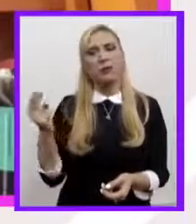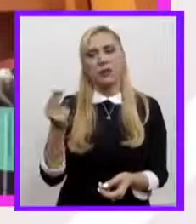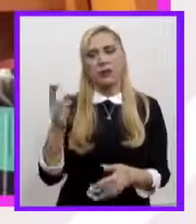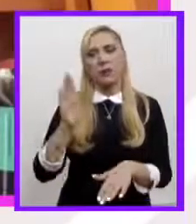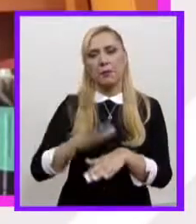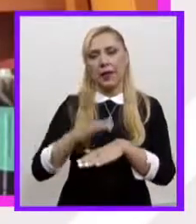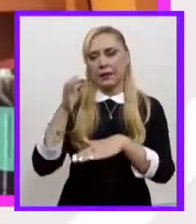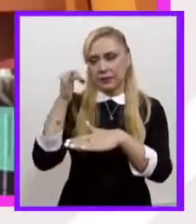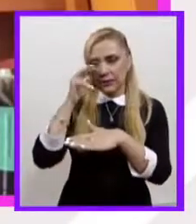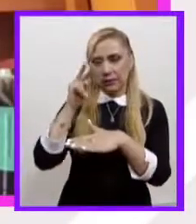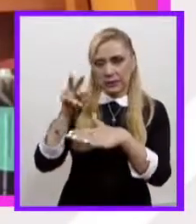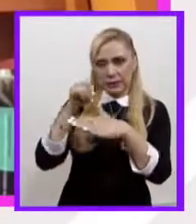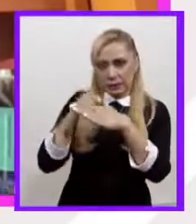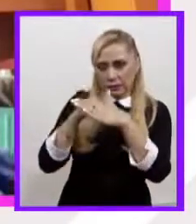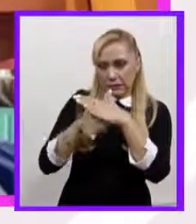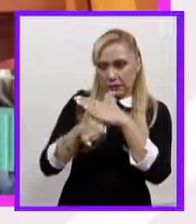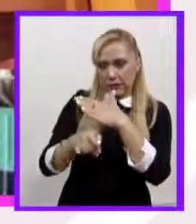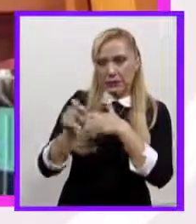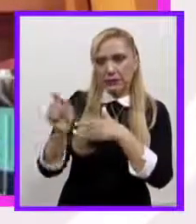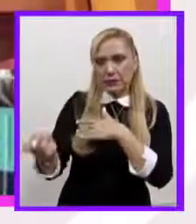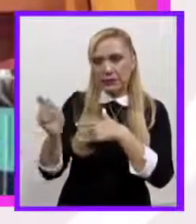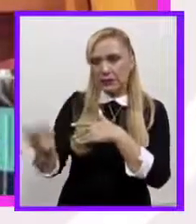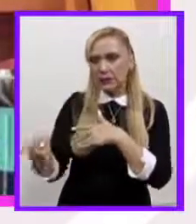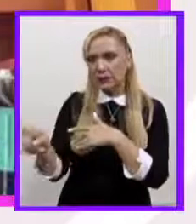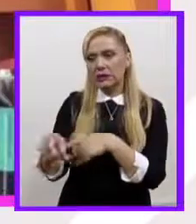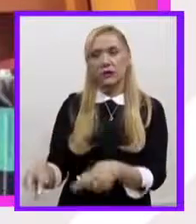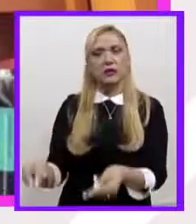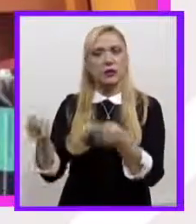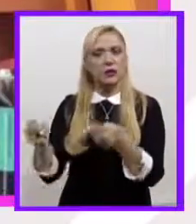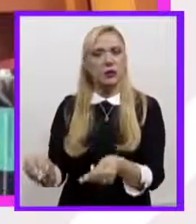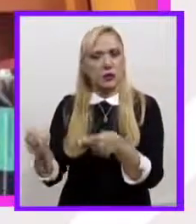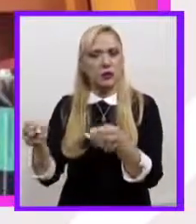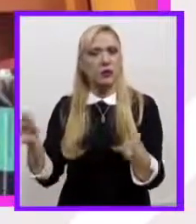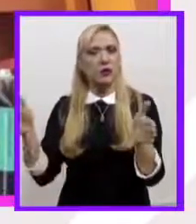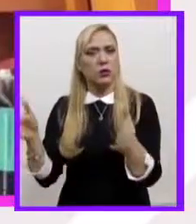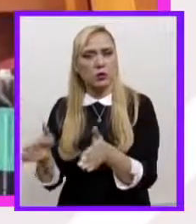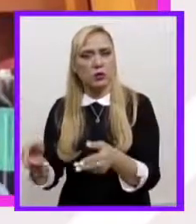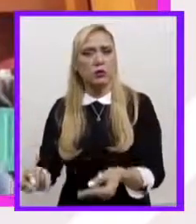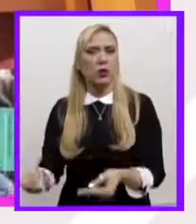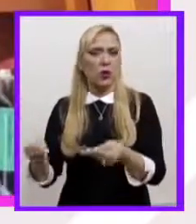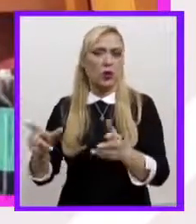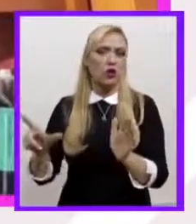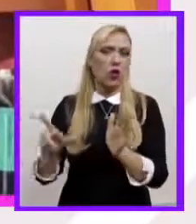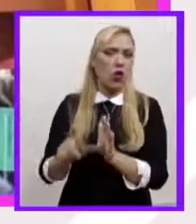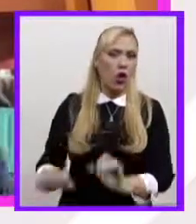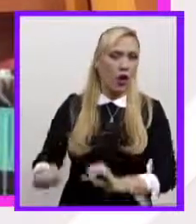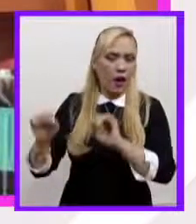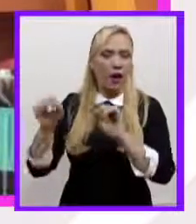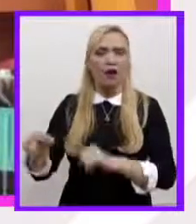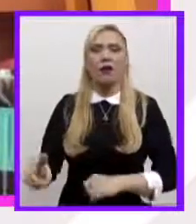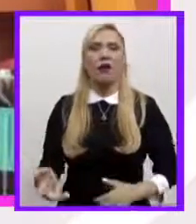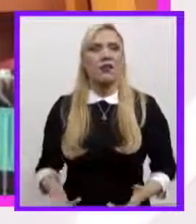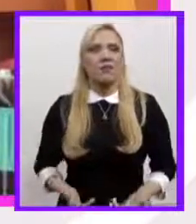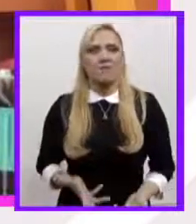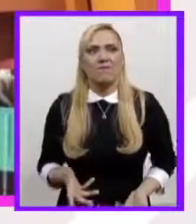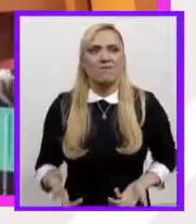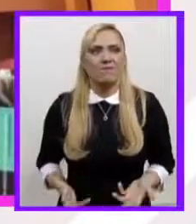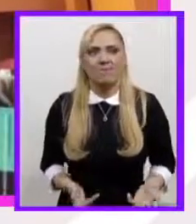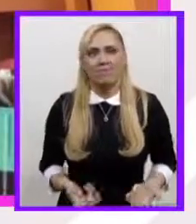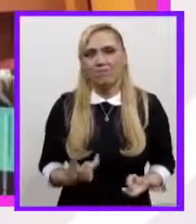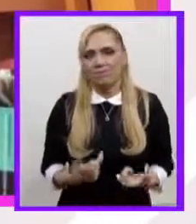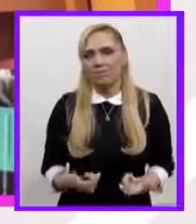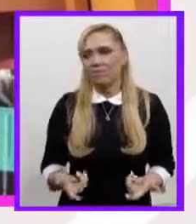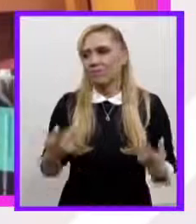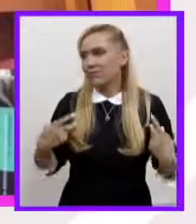explorar en cuanto a las pequeñas y microempresas. no tienen la capacidad en